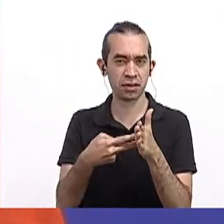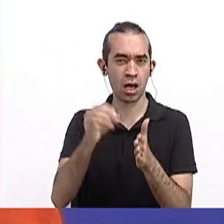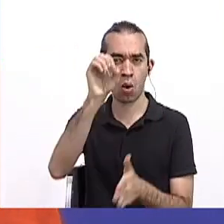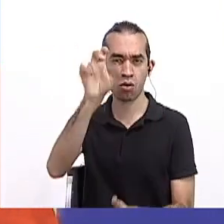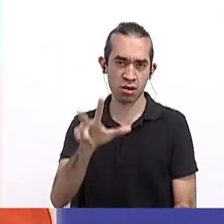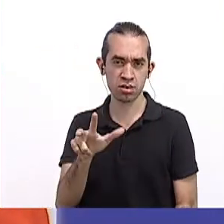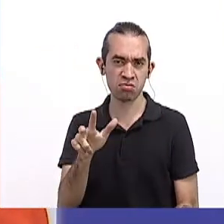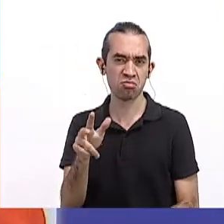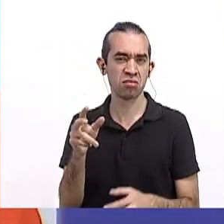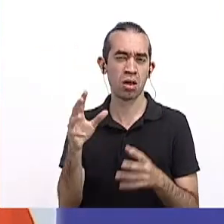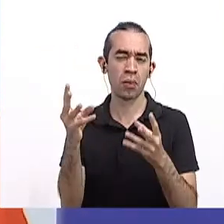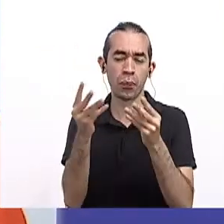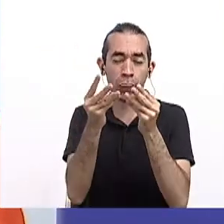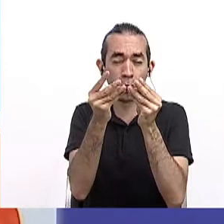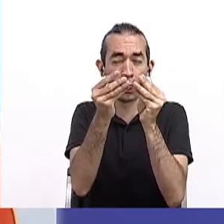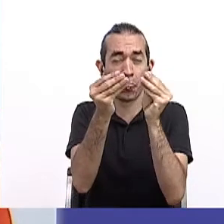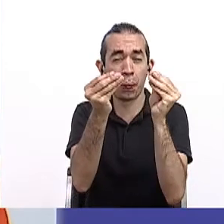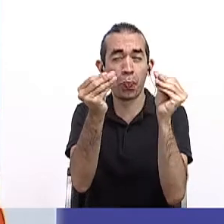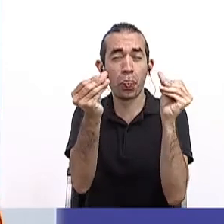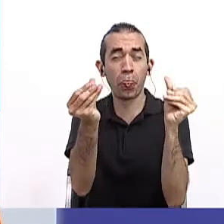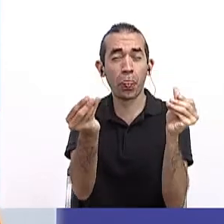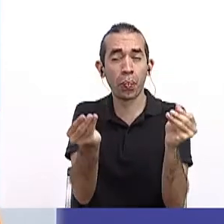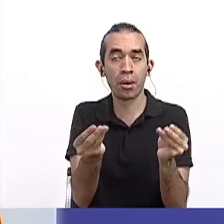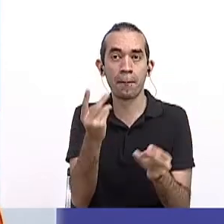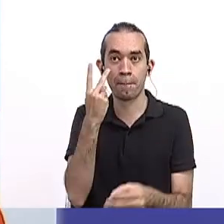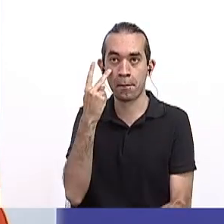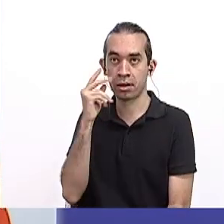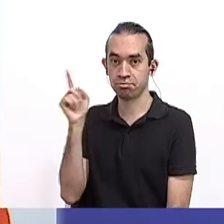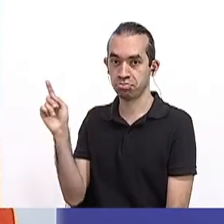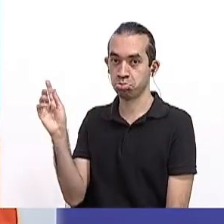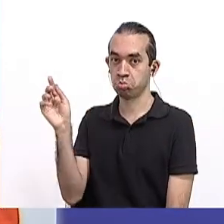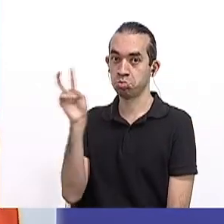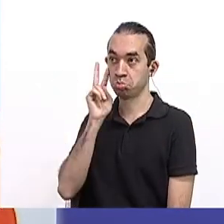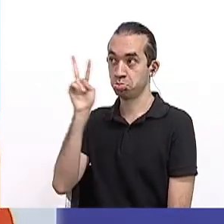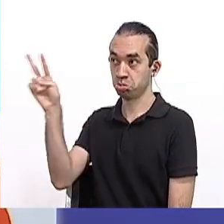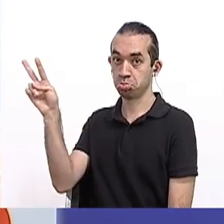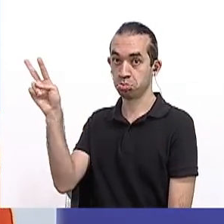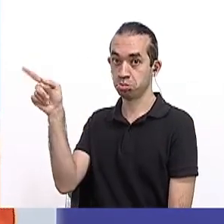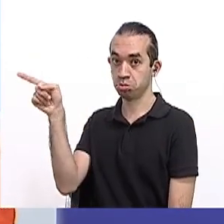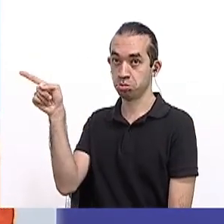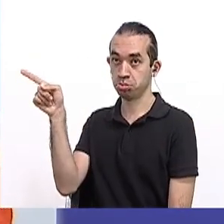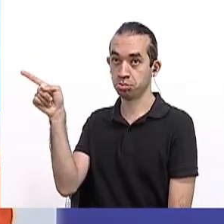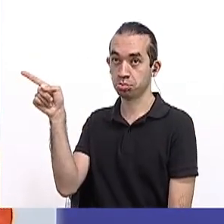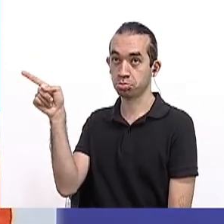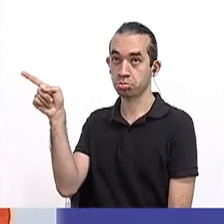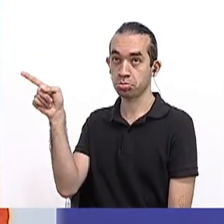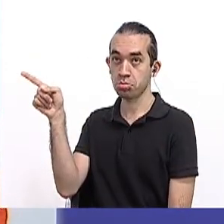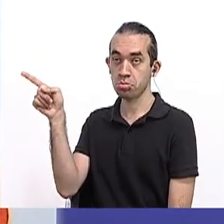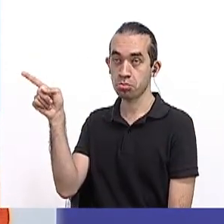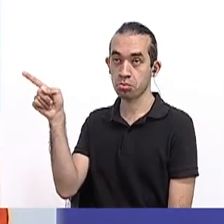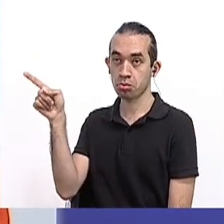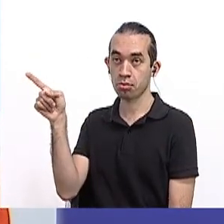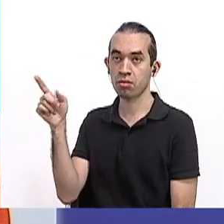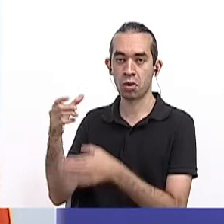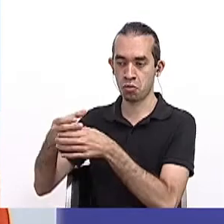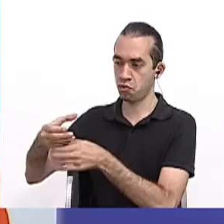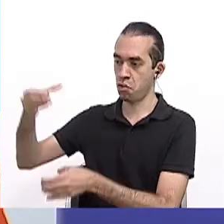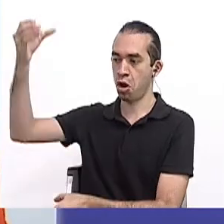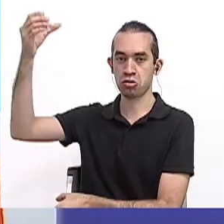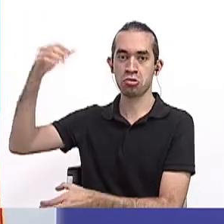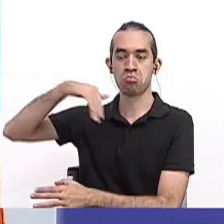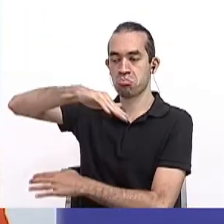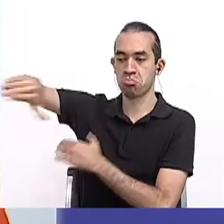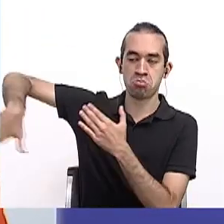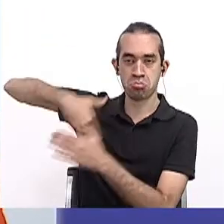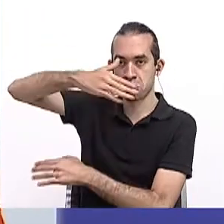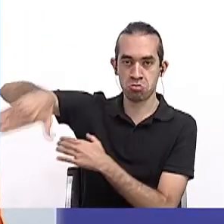de ozono. Bueno, en este primer vaso que tengo aquí, lo que tengo es un rollo que queda cuando gastamos las servilletas de